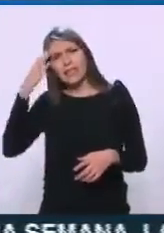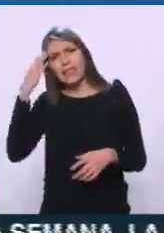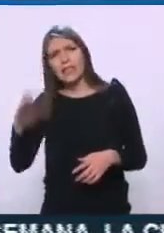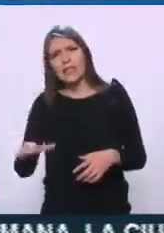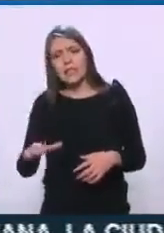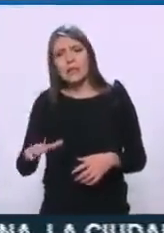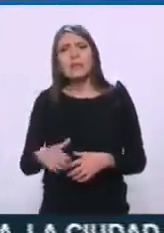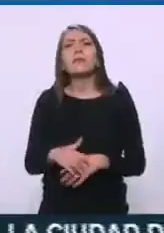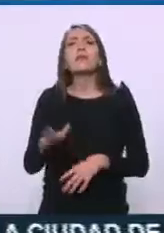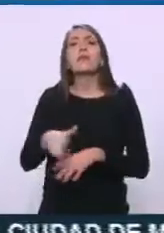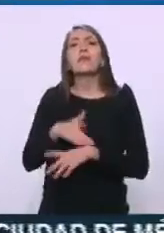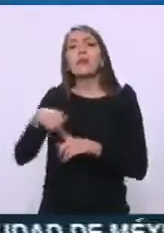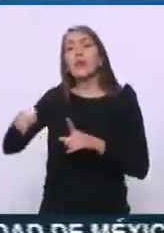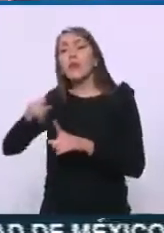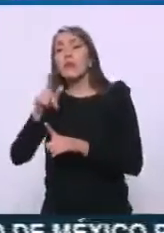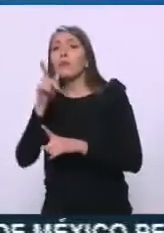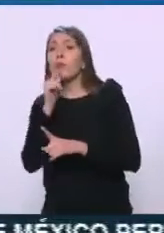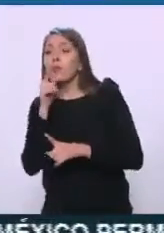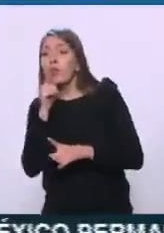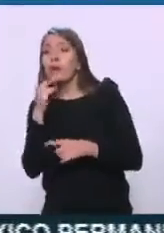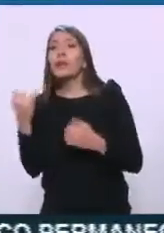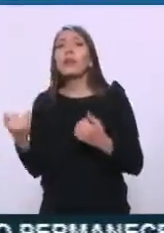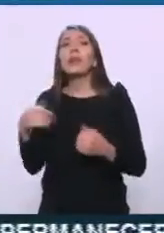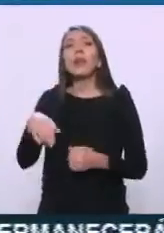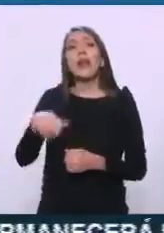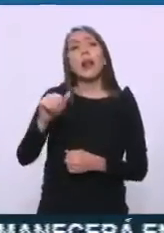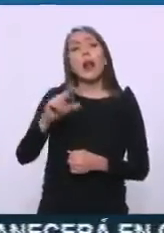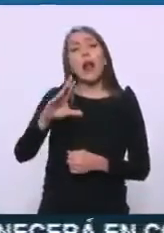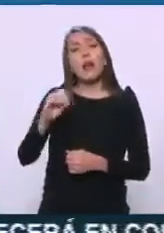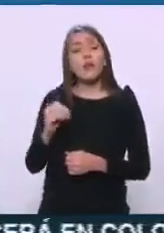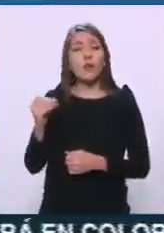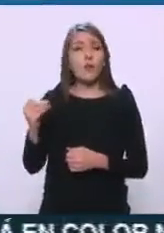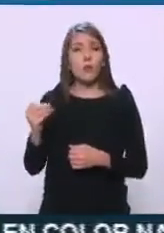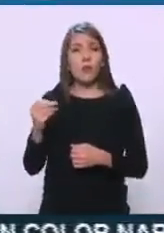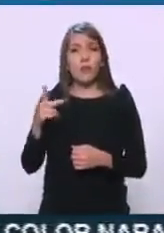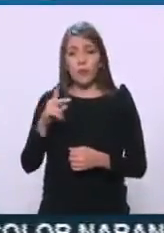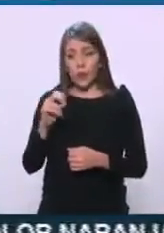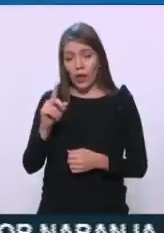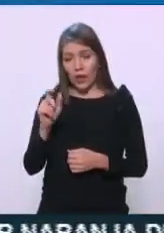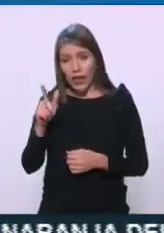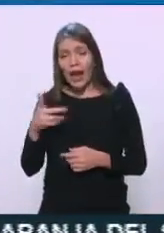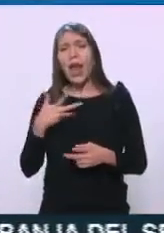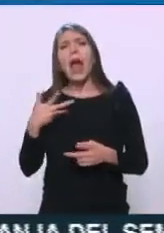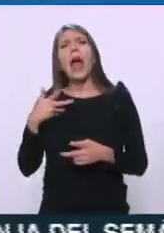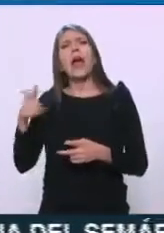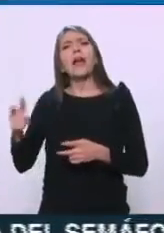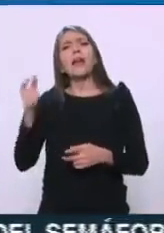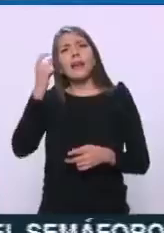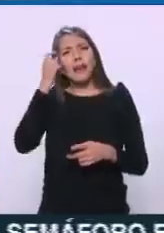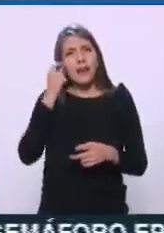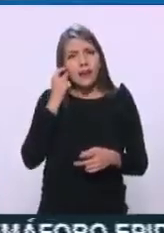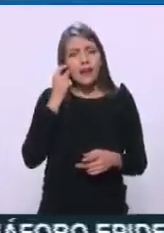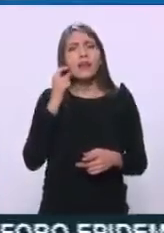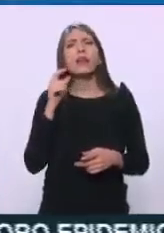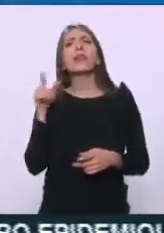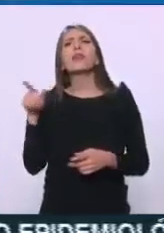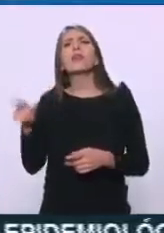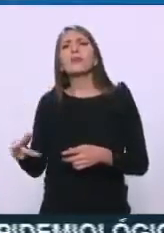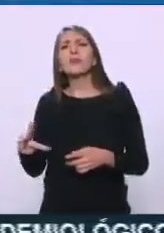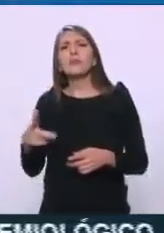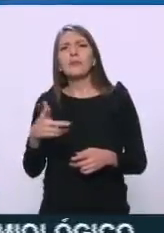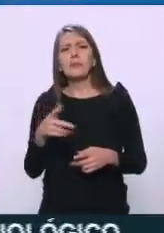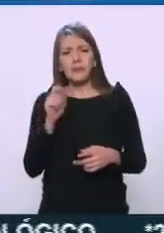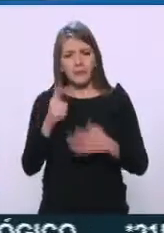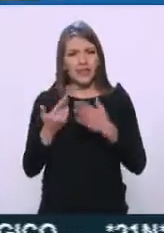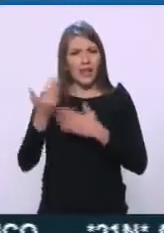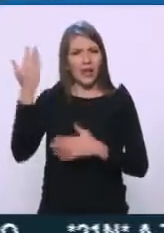policíacas, en alianza con el narcopoder que sigue existiendo en Guerrero, que tiene que ver con los caciques, ya lo mencionábamos la